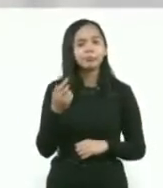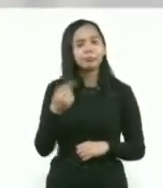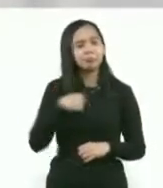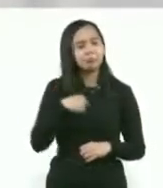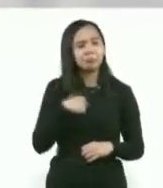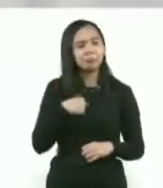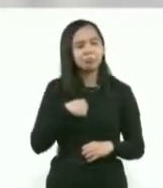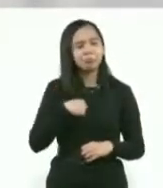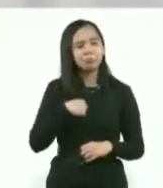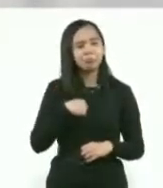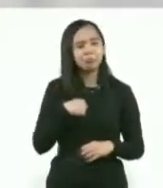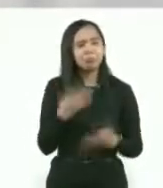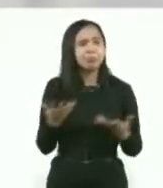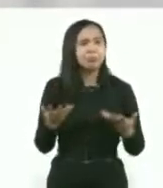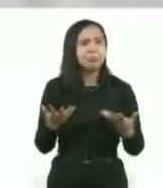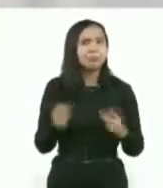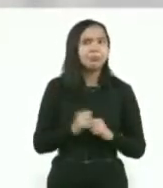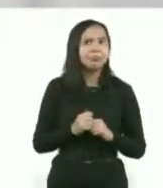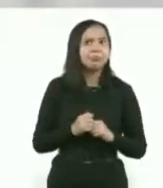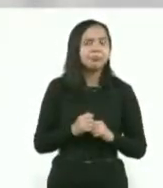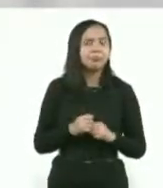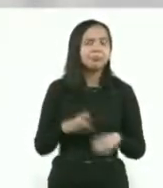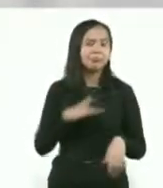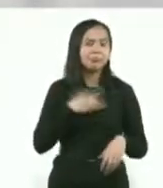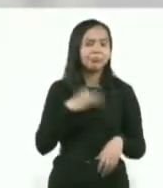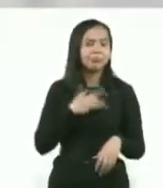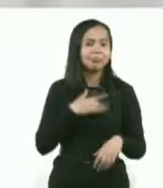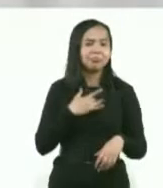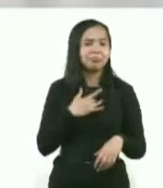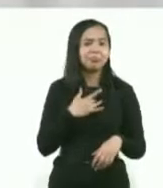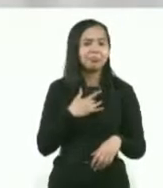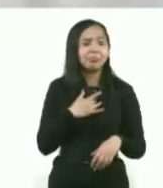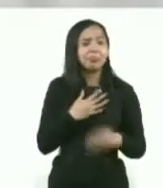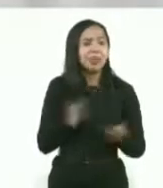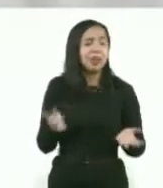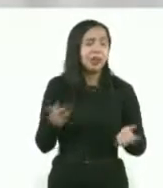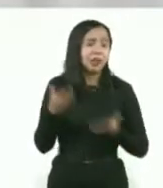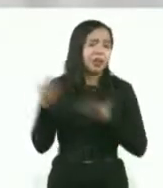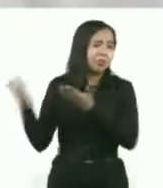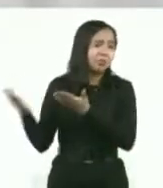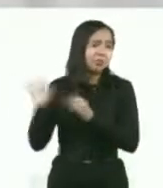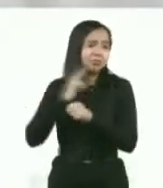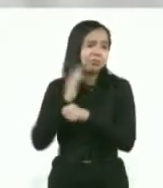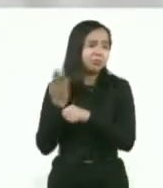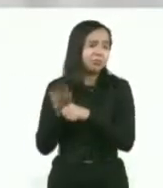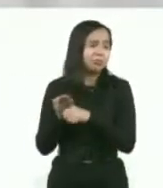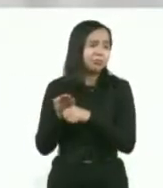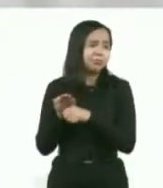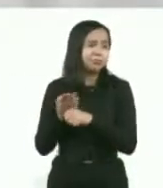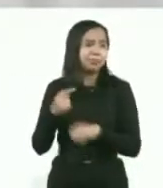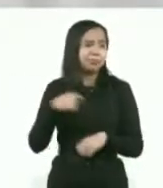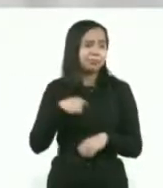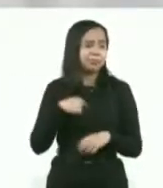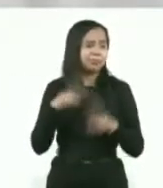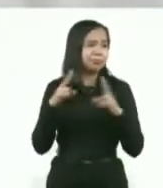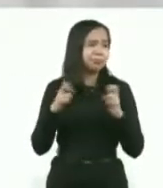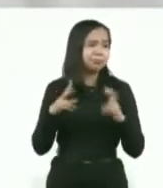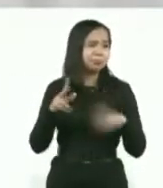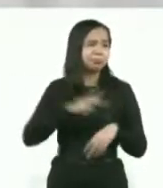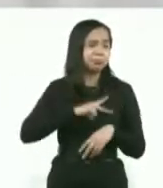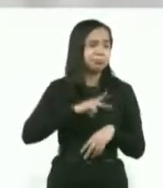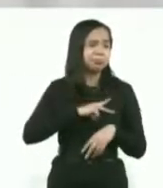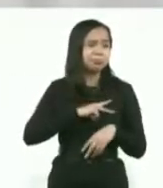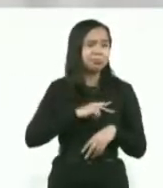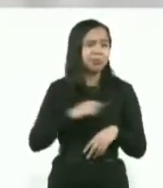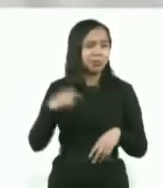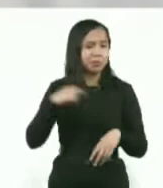para mí, pues no tiene, no, en mi caso, ¿qué es lo que tengo que decir? Pues que esté en manos de la justicia. No es un tema